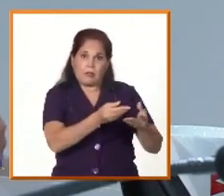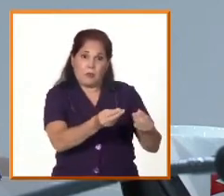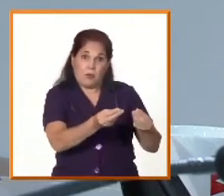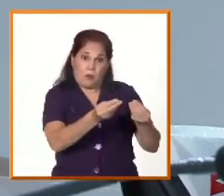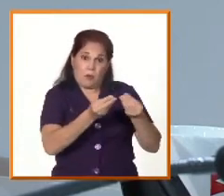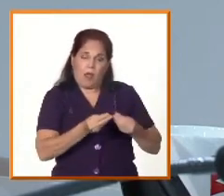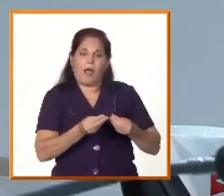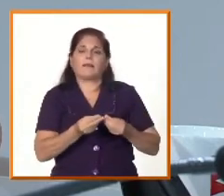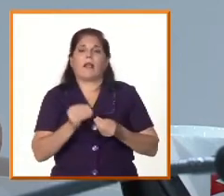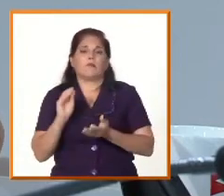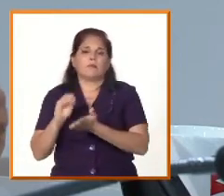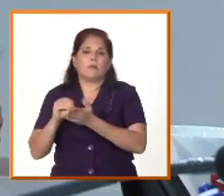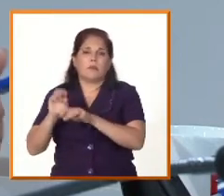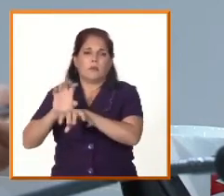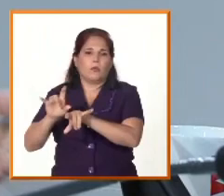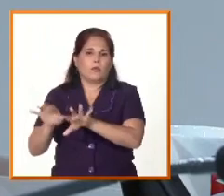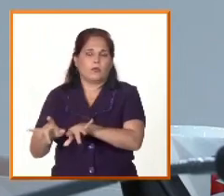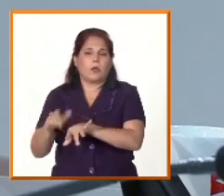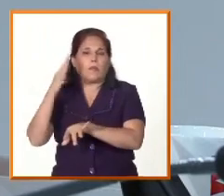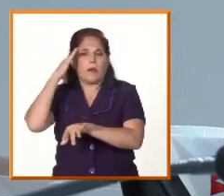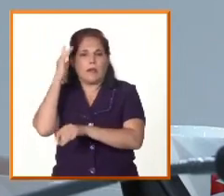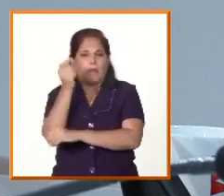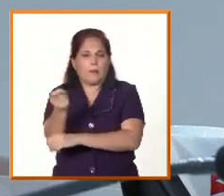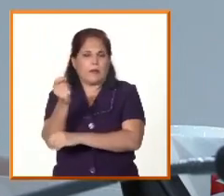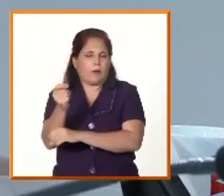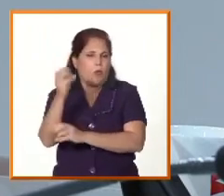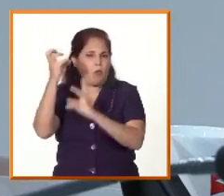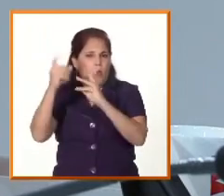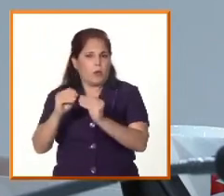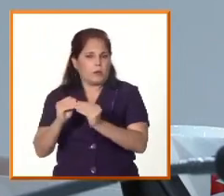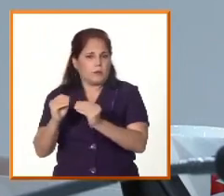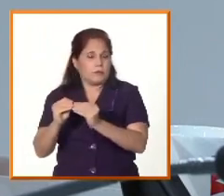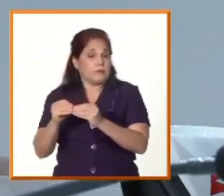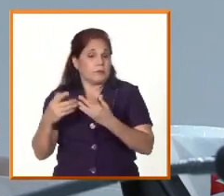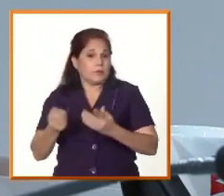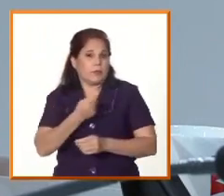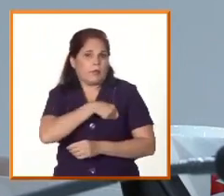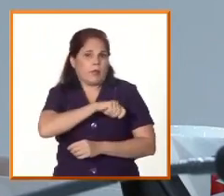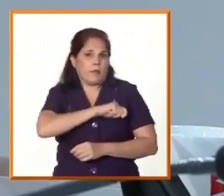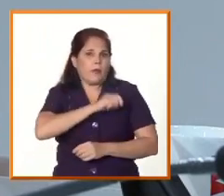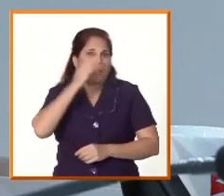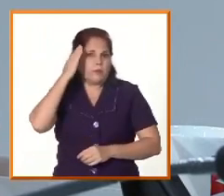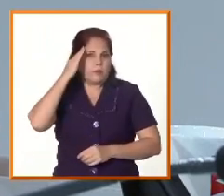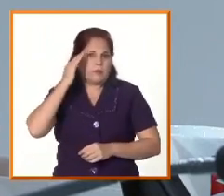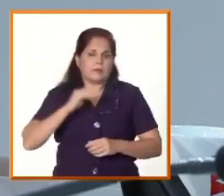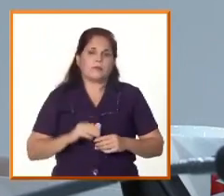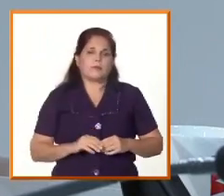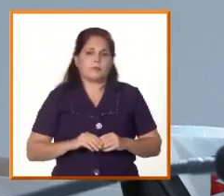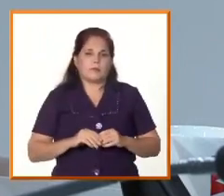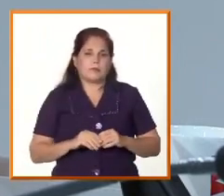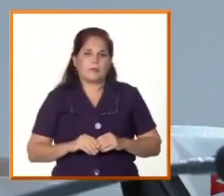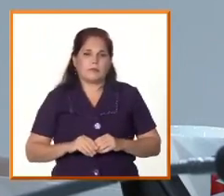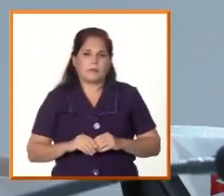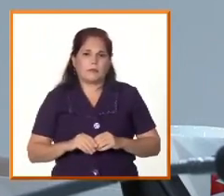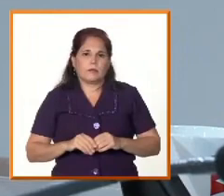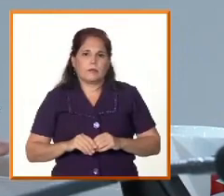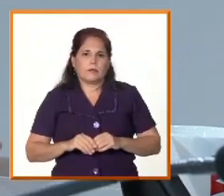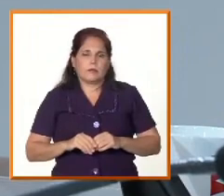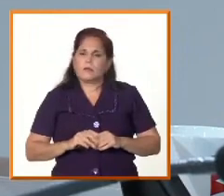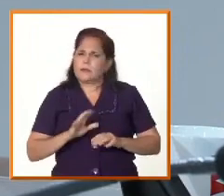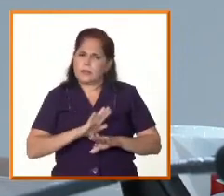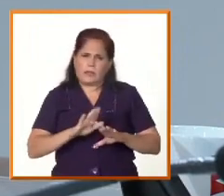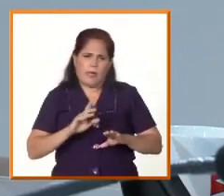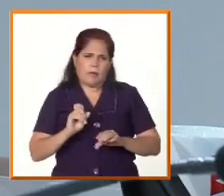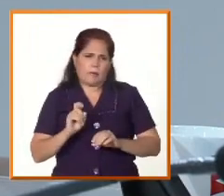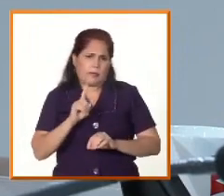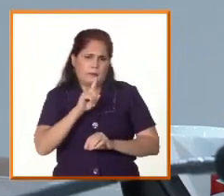que estamos teniendo y que tributa por supuesto a toda la población que no solo tenemos hoy en nuestros mares de forma general